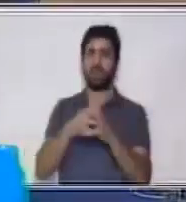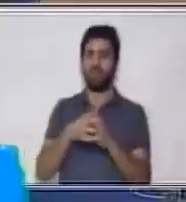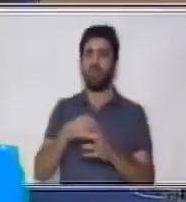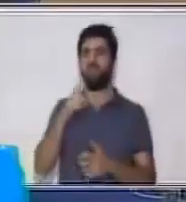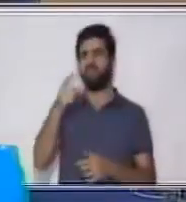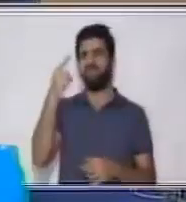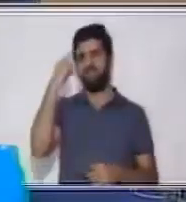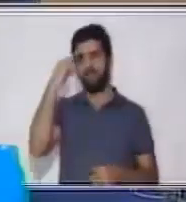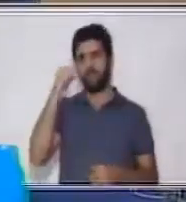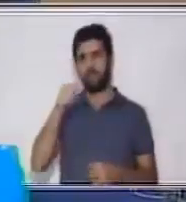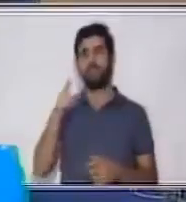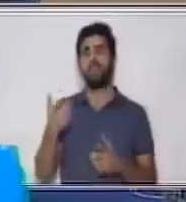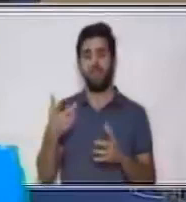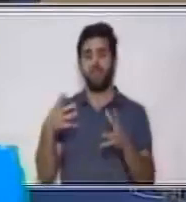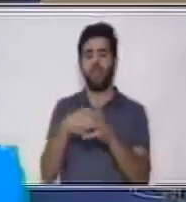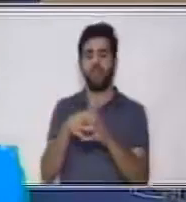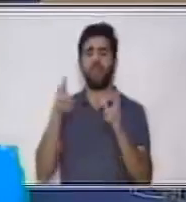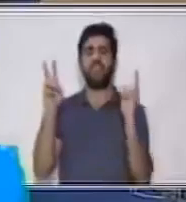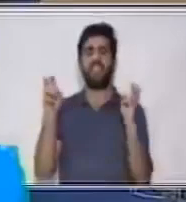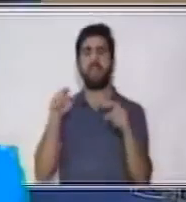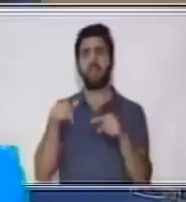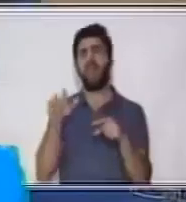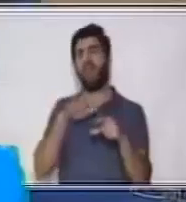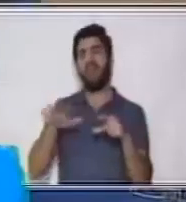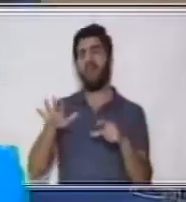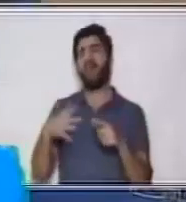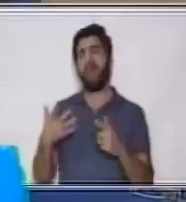¿Cuál es el campo semántico de estas palabras?